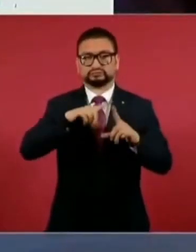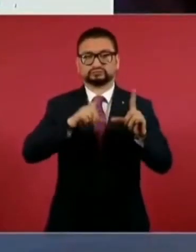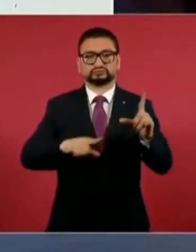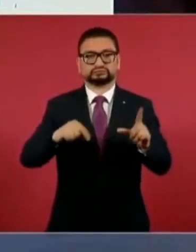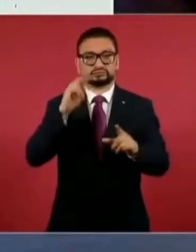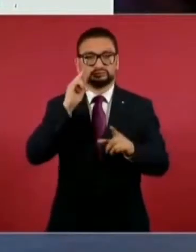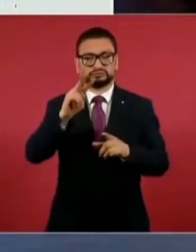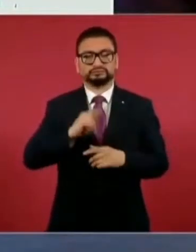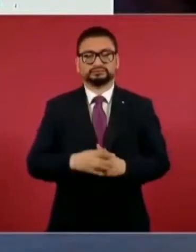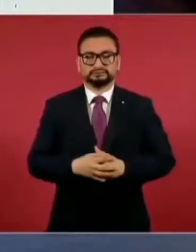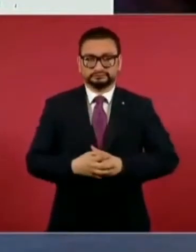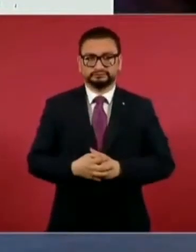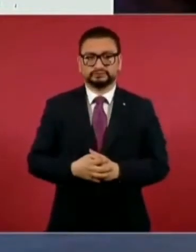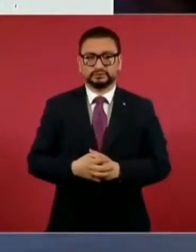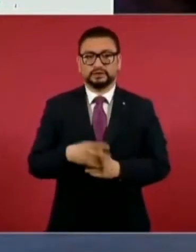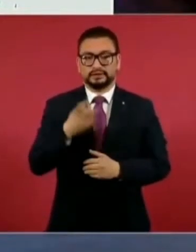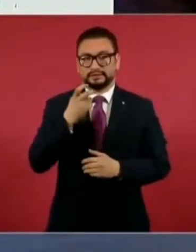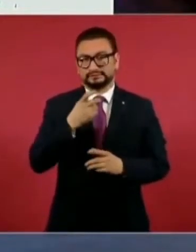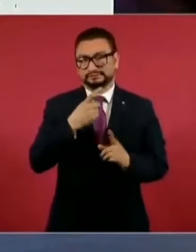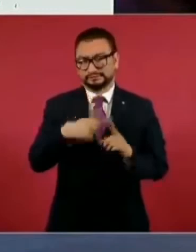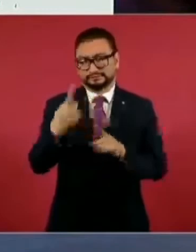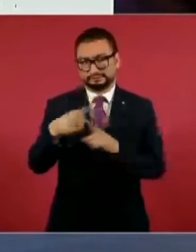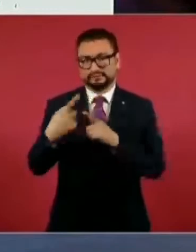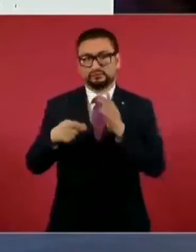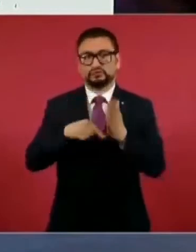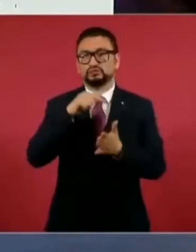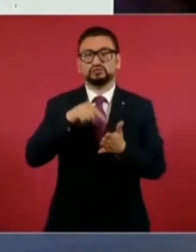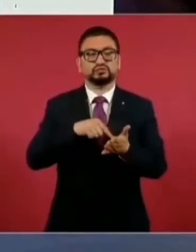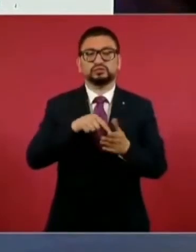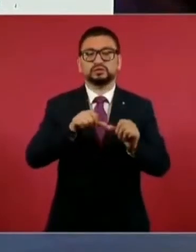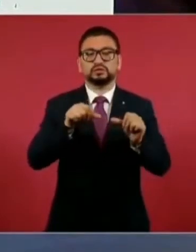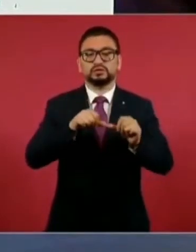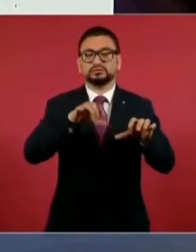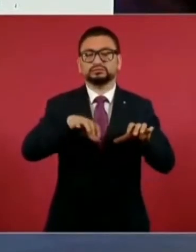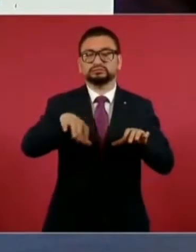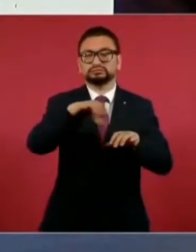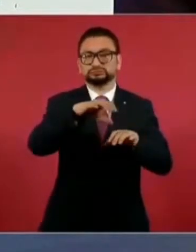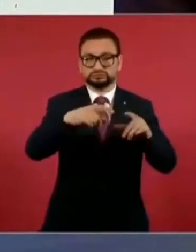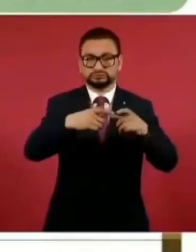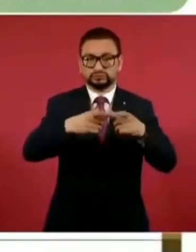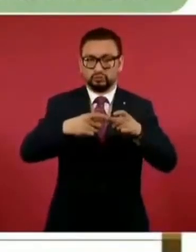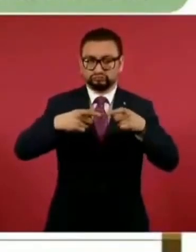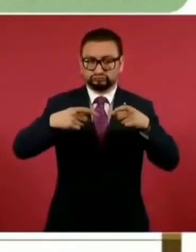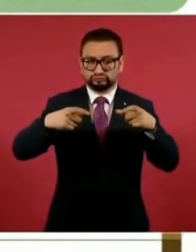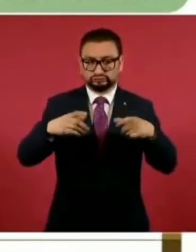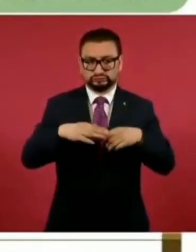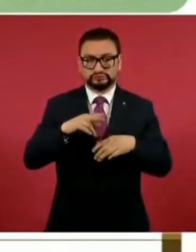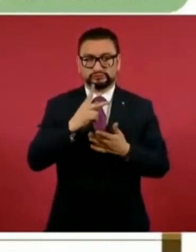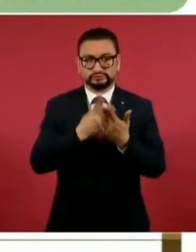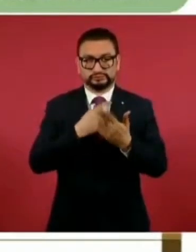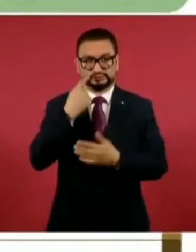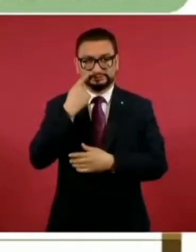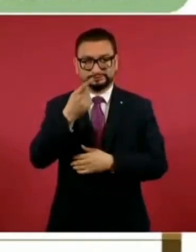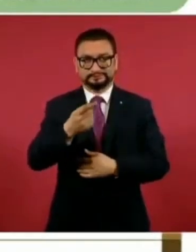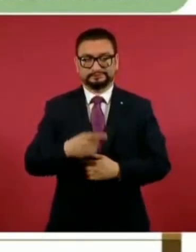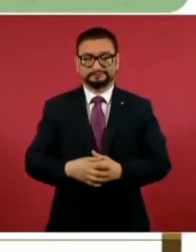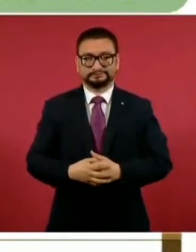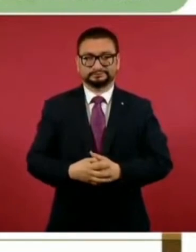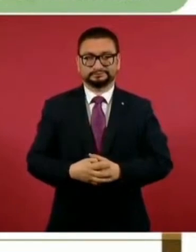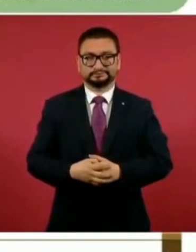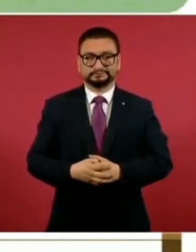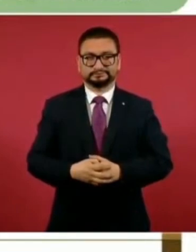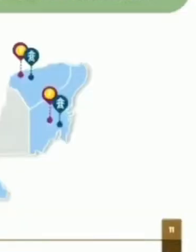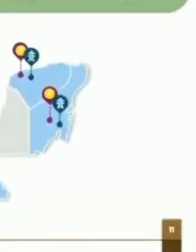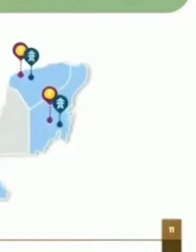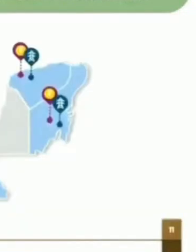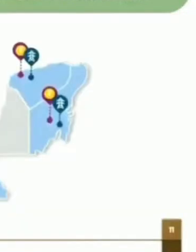a lo largo de las áreas que mayor crecimiento van teniendo en el país en base a esa planeación que les platiqué, pero no es